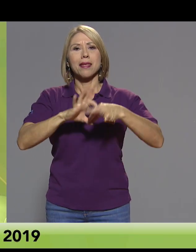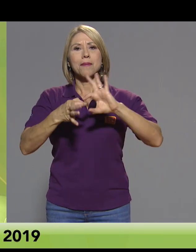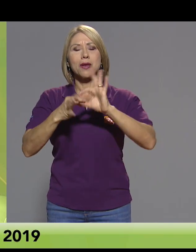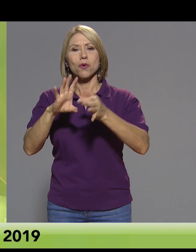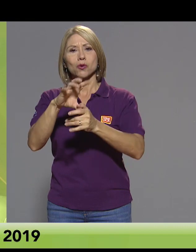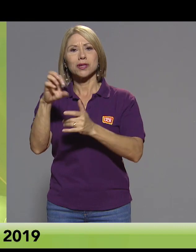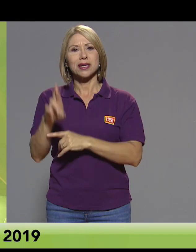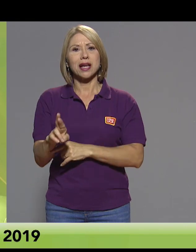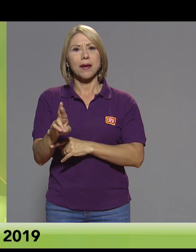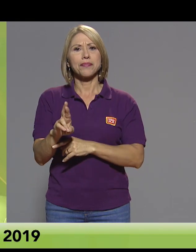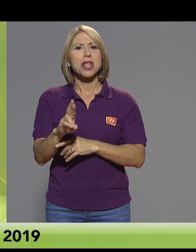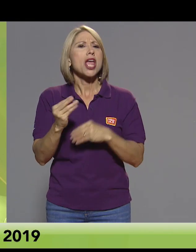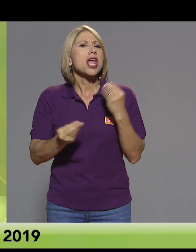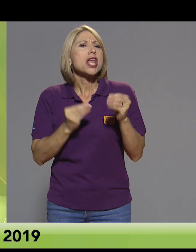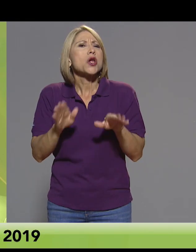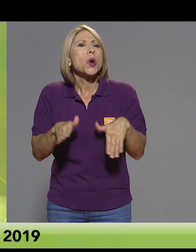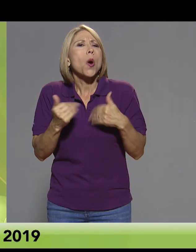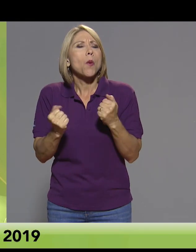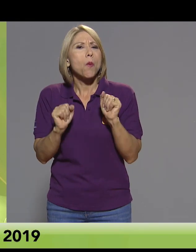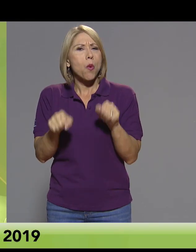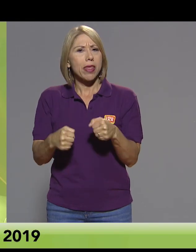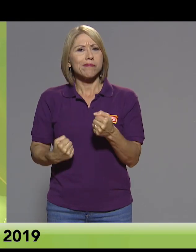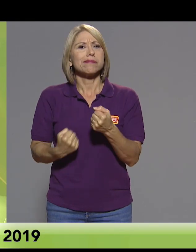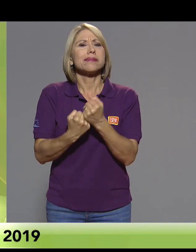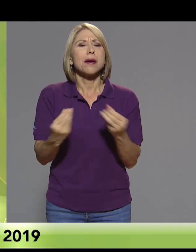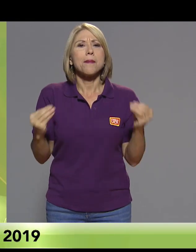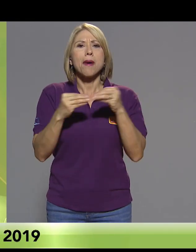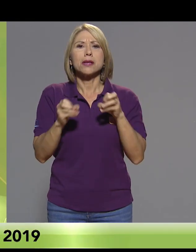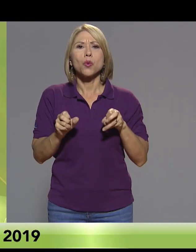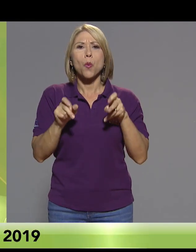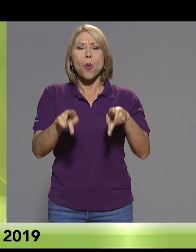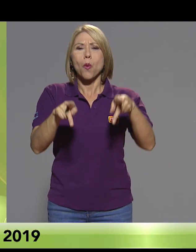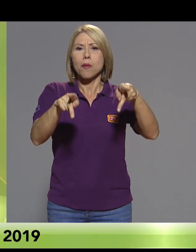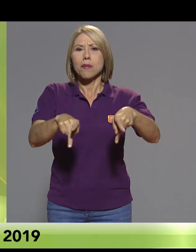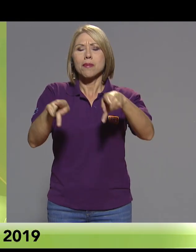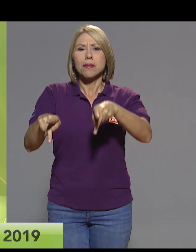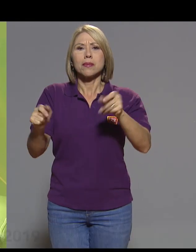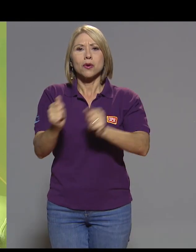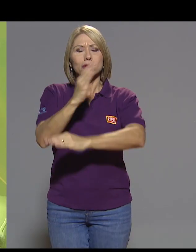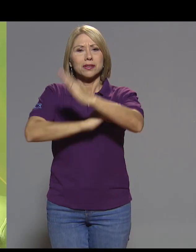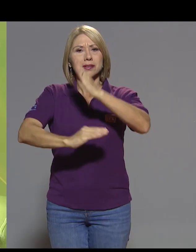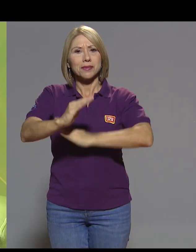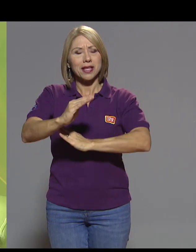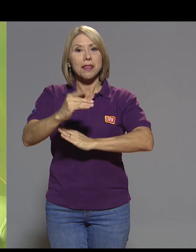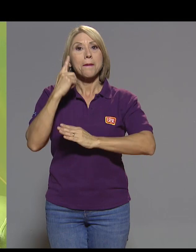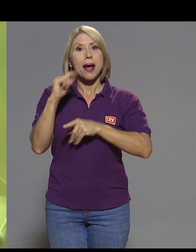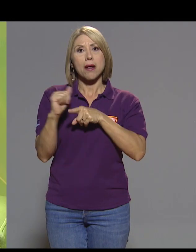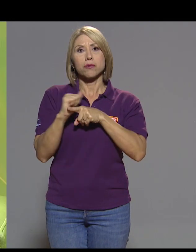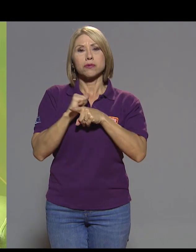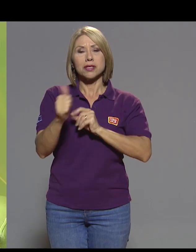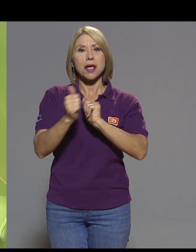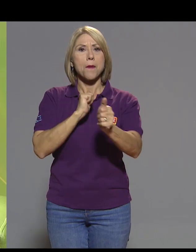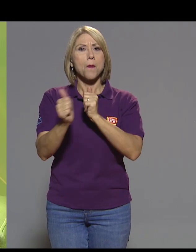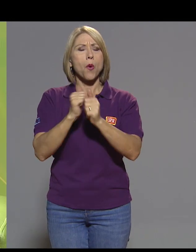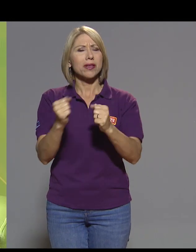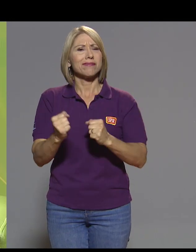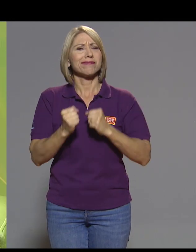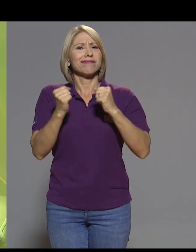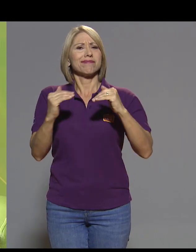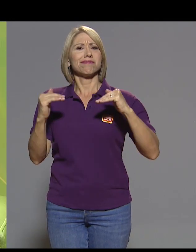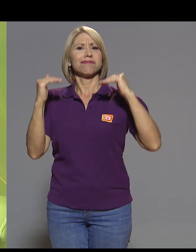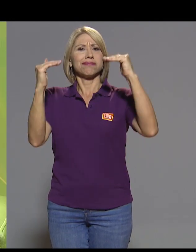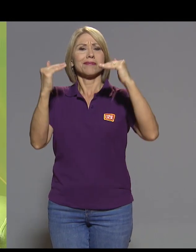rica y cómo podemos aportar para que cada vez haya más oportunidades para las personas con discapacidad de practicar deporte de alto